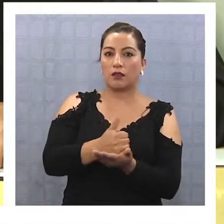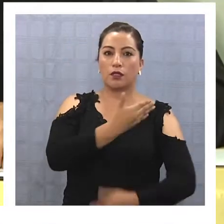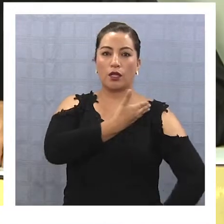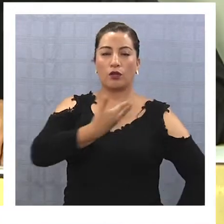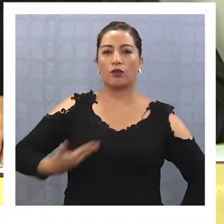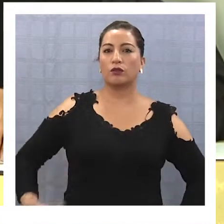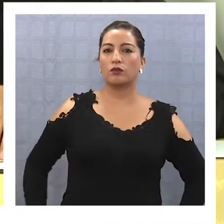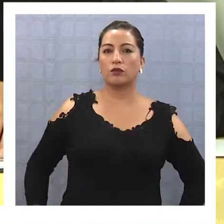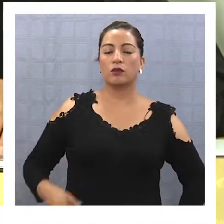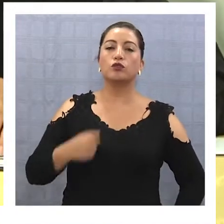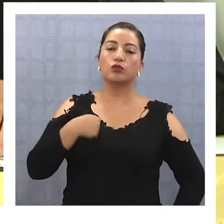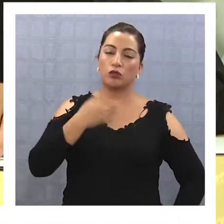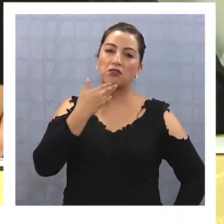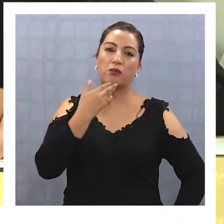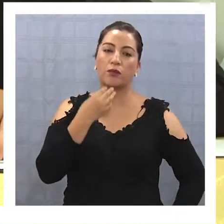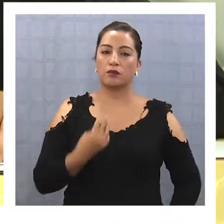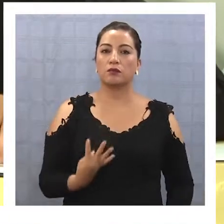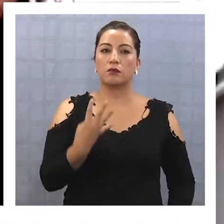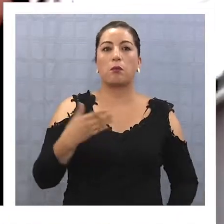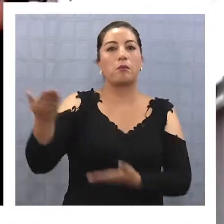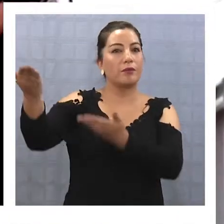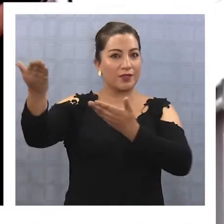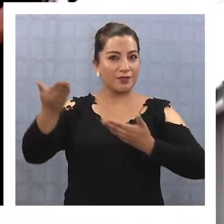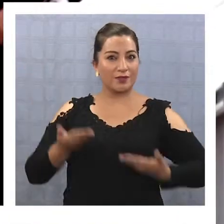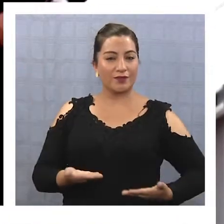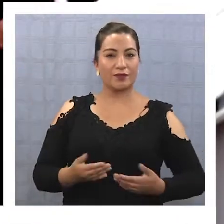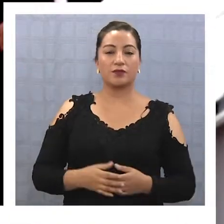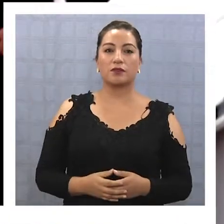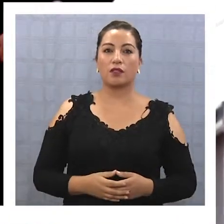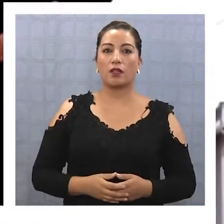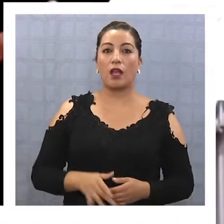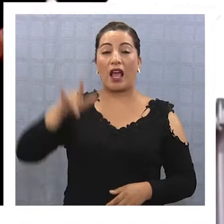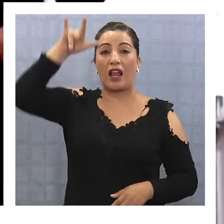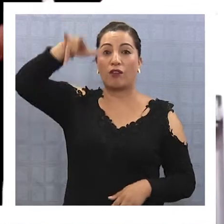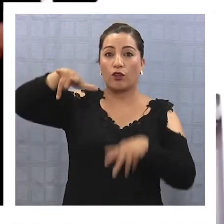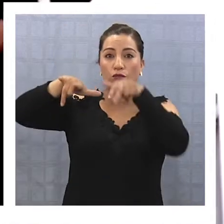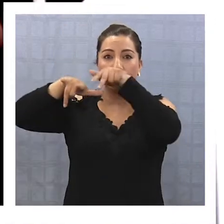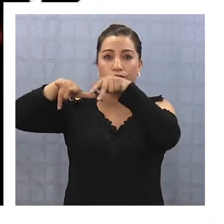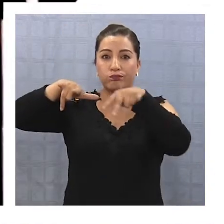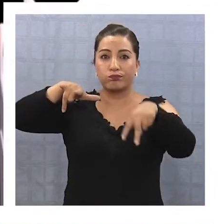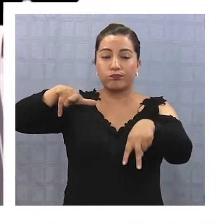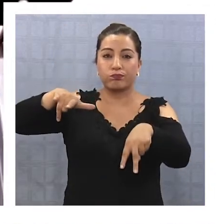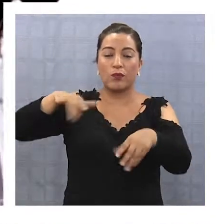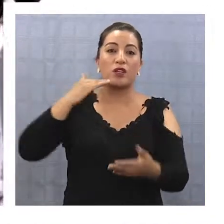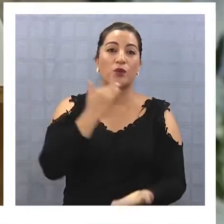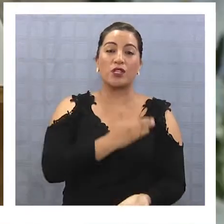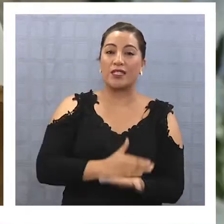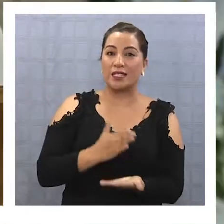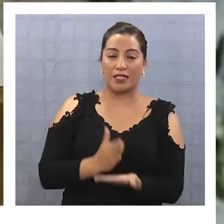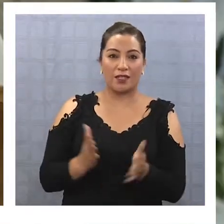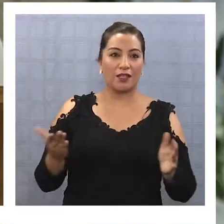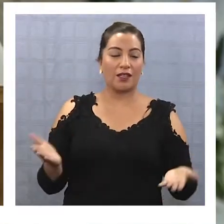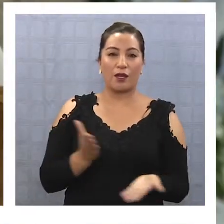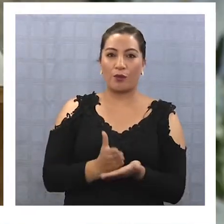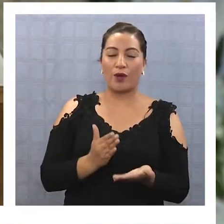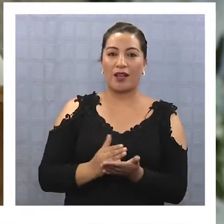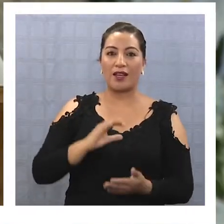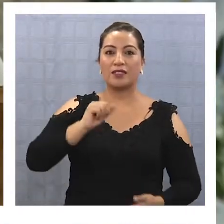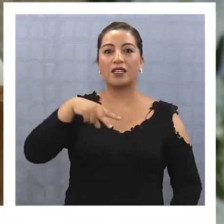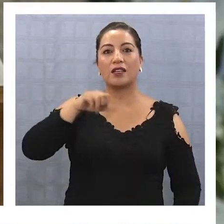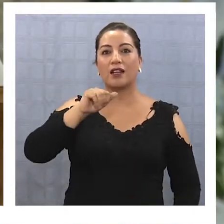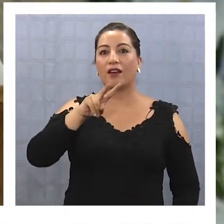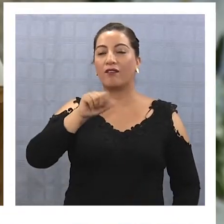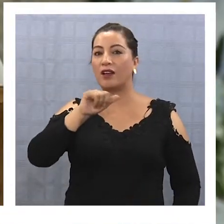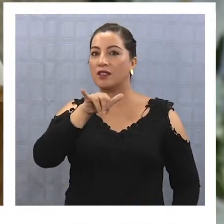gobernador, estaré yo también ahí para recibirlo, y a la bajada del avión un grupo de niños de la escuela de Chanavallita, cómo van a